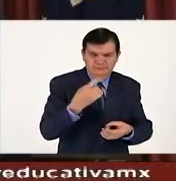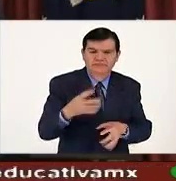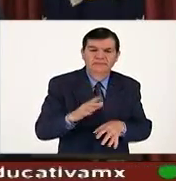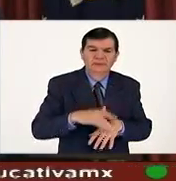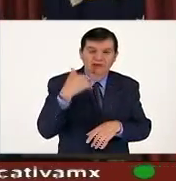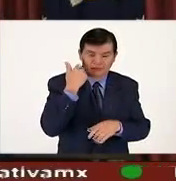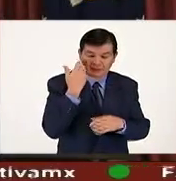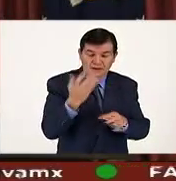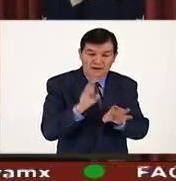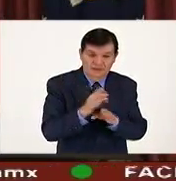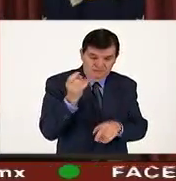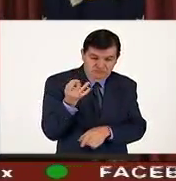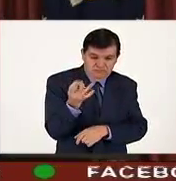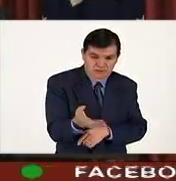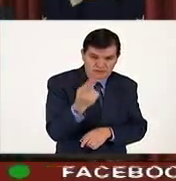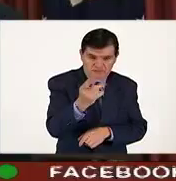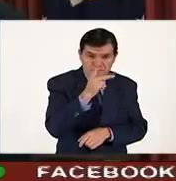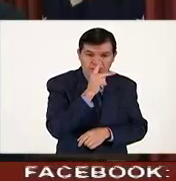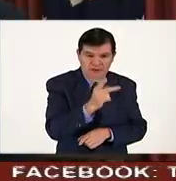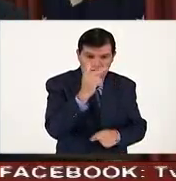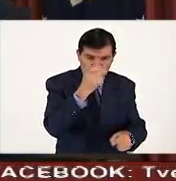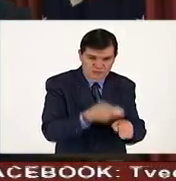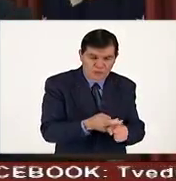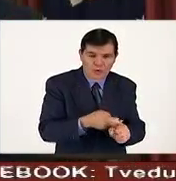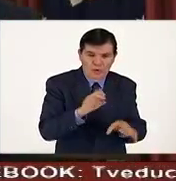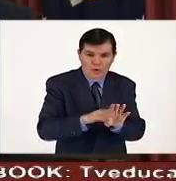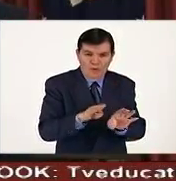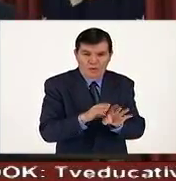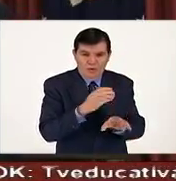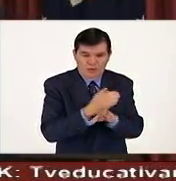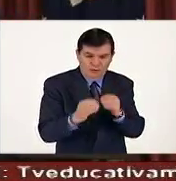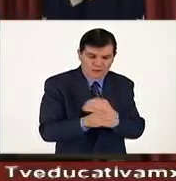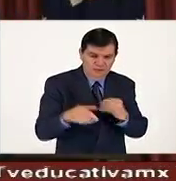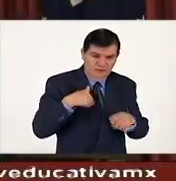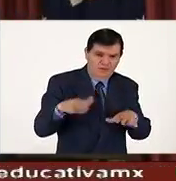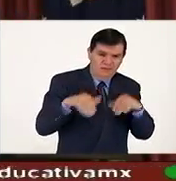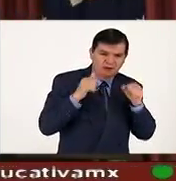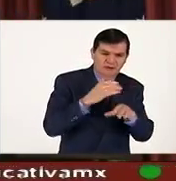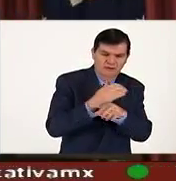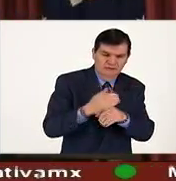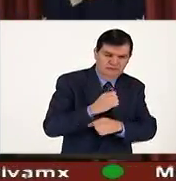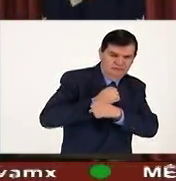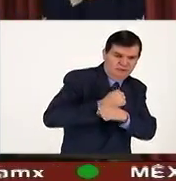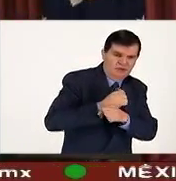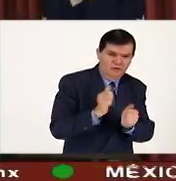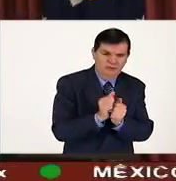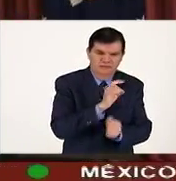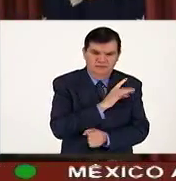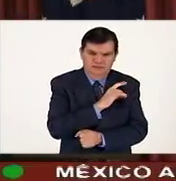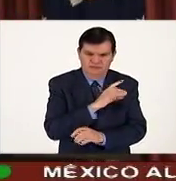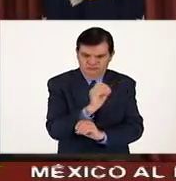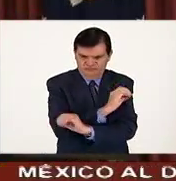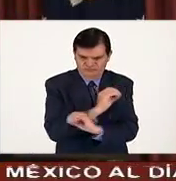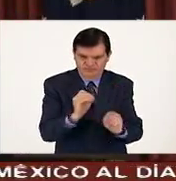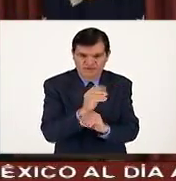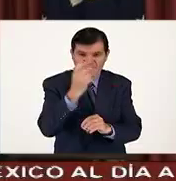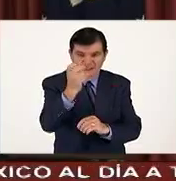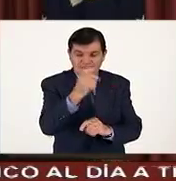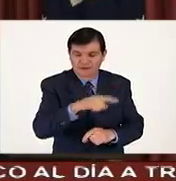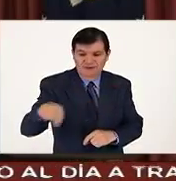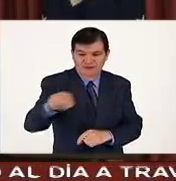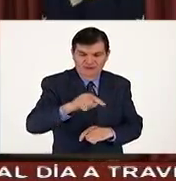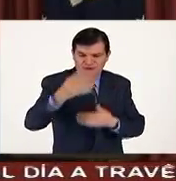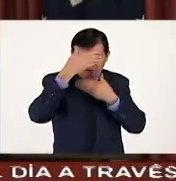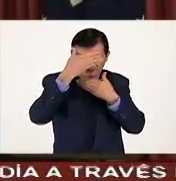Nuestro éxito no dependerá de palabras duras o el abandono de nuestros valores o escudarnos en el miedo. Eso es lo que los grupos